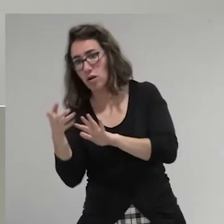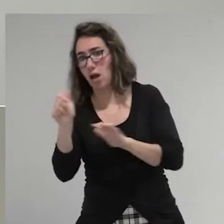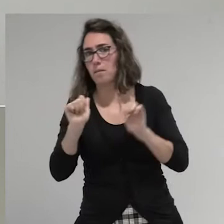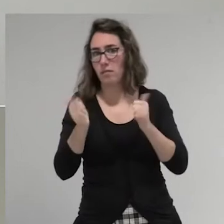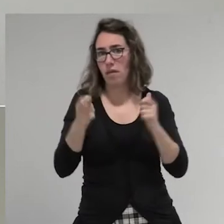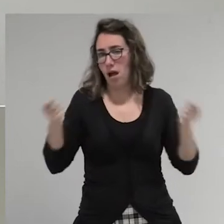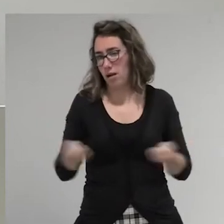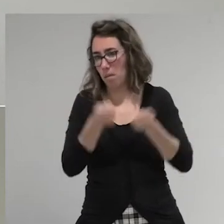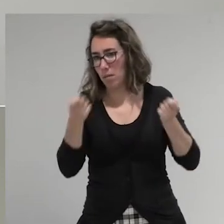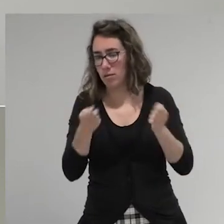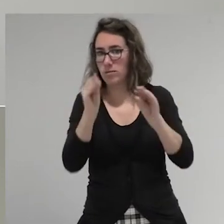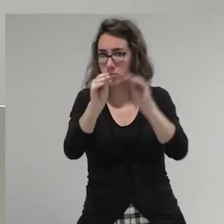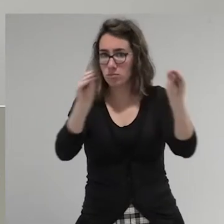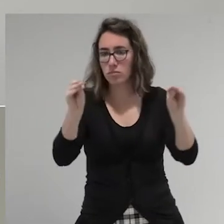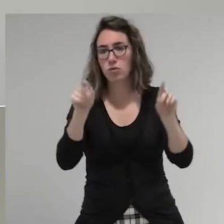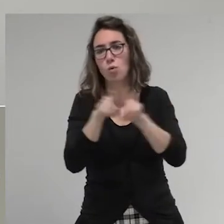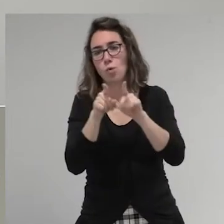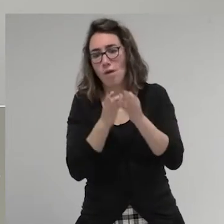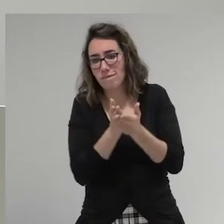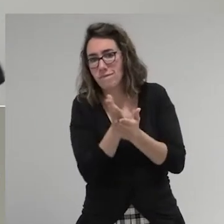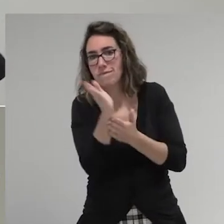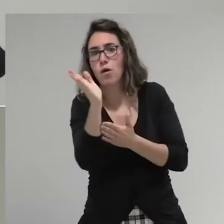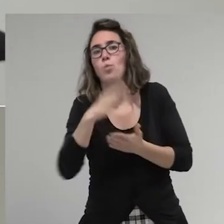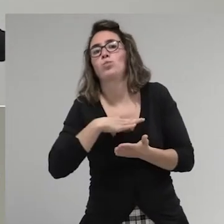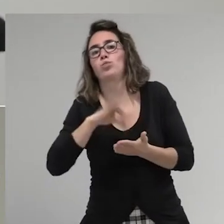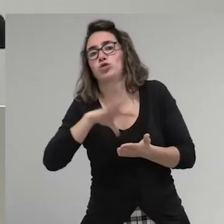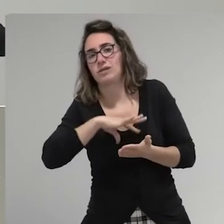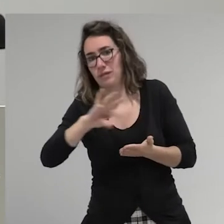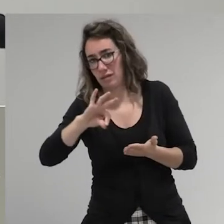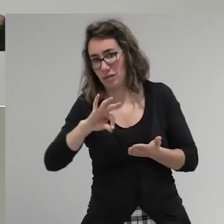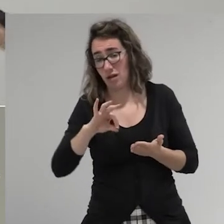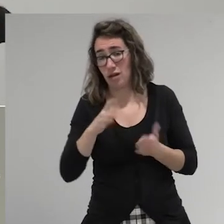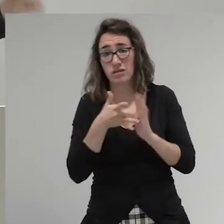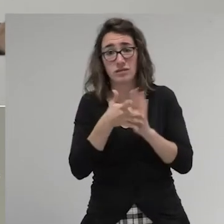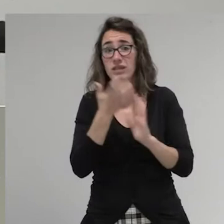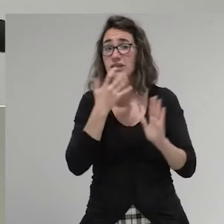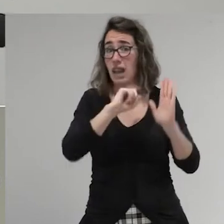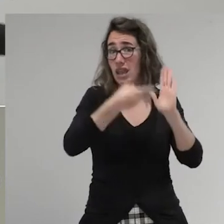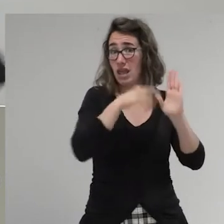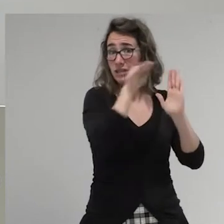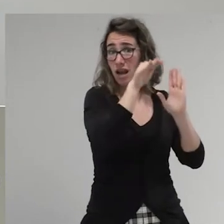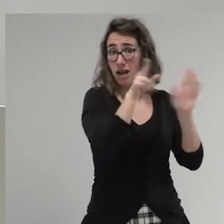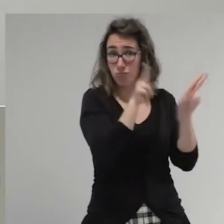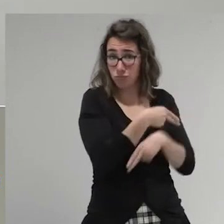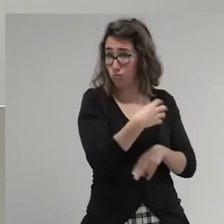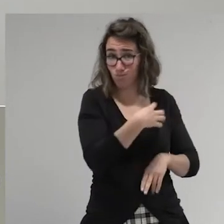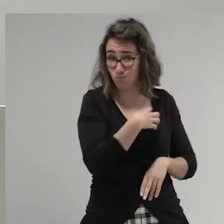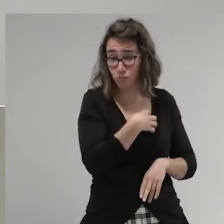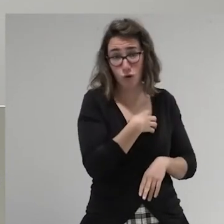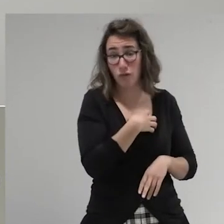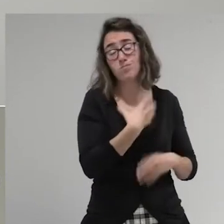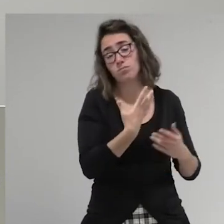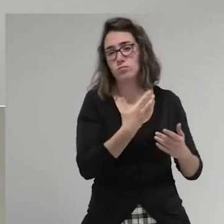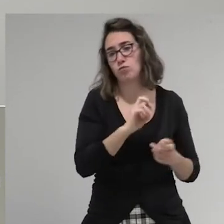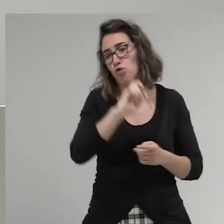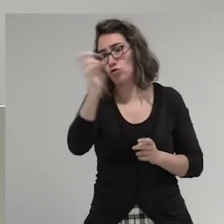una vía posibilista, ¿no? Que mientras que no podamos abolir la ley de extranjería, pues vamos a trabajar en la